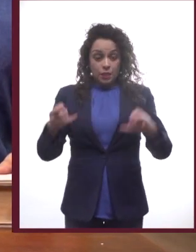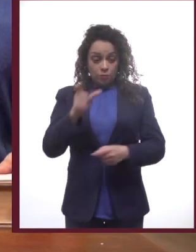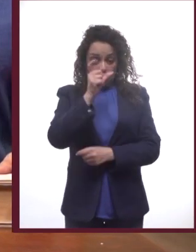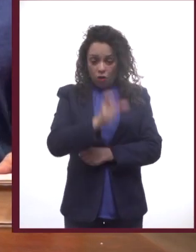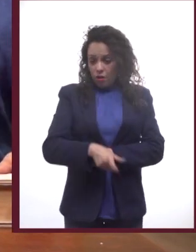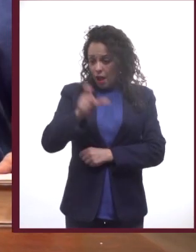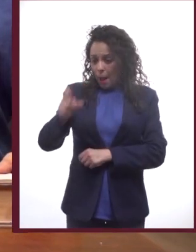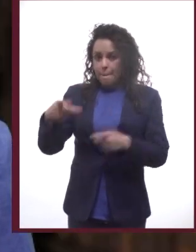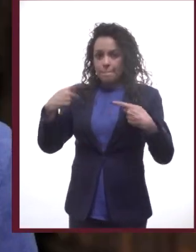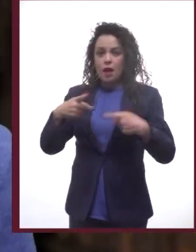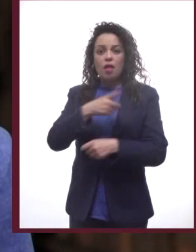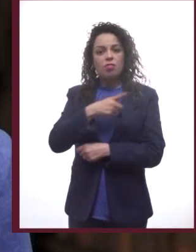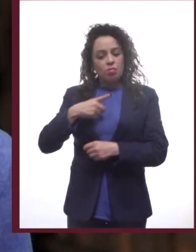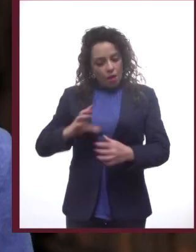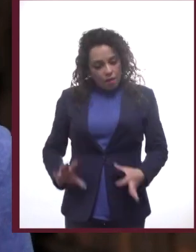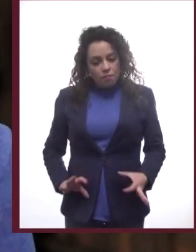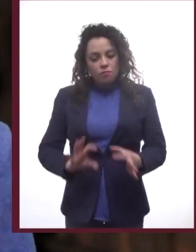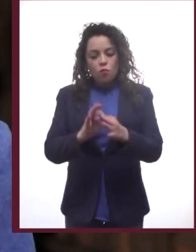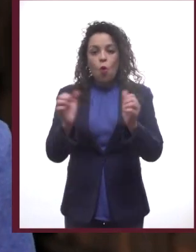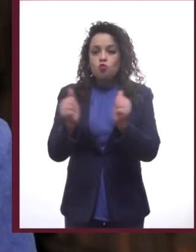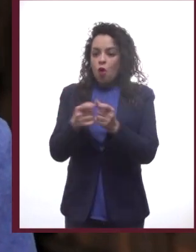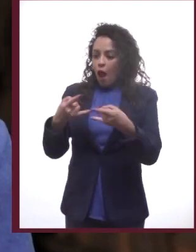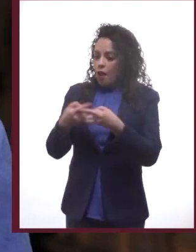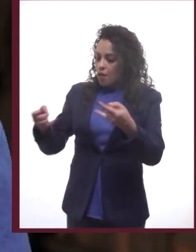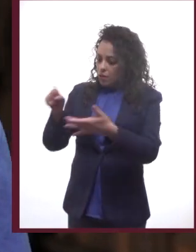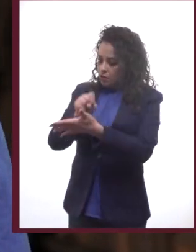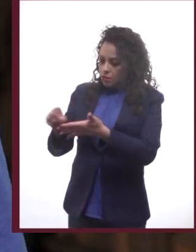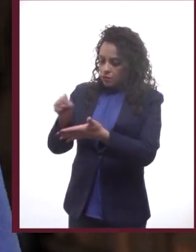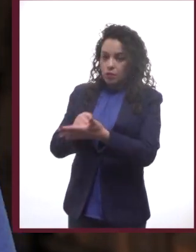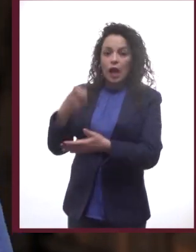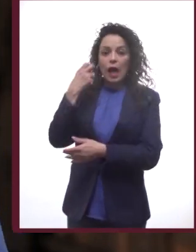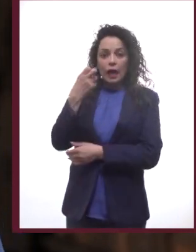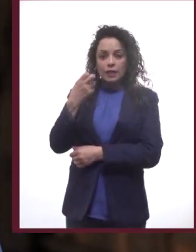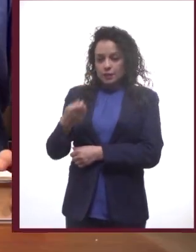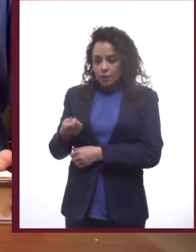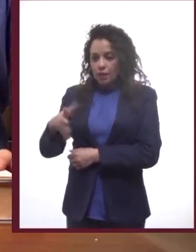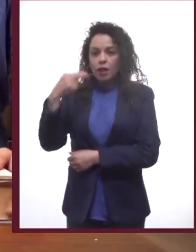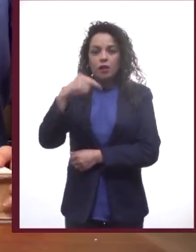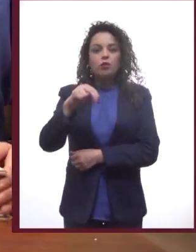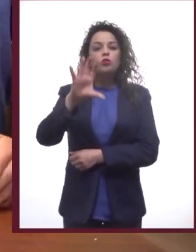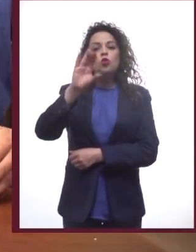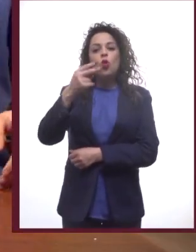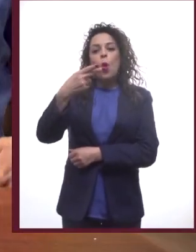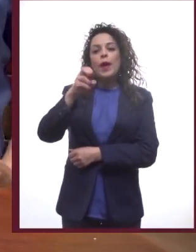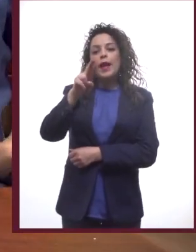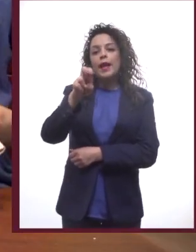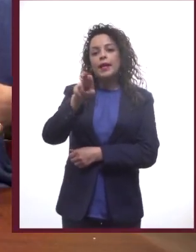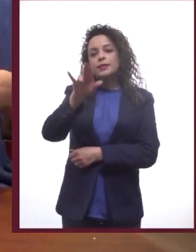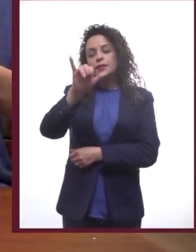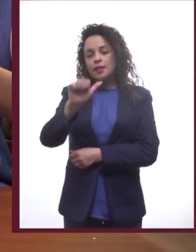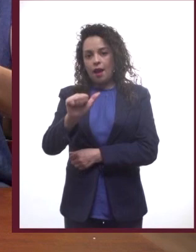deben de ser congruentes con ello. Esto se llama coherencia.